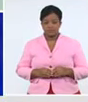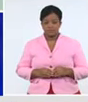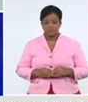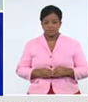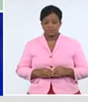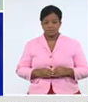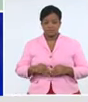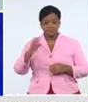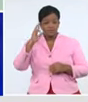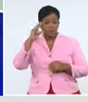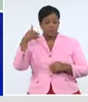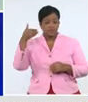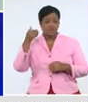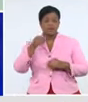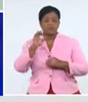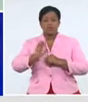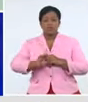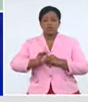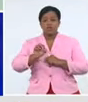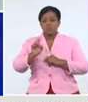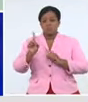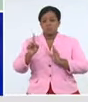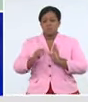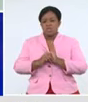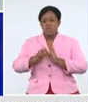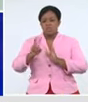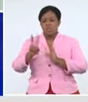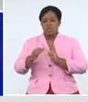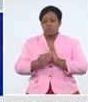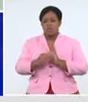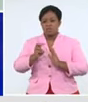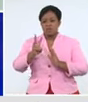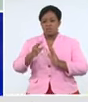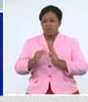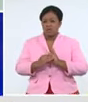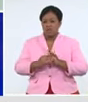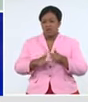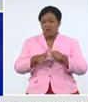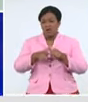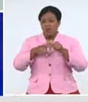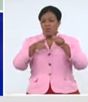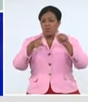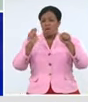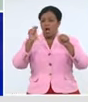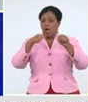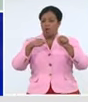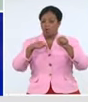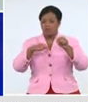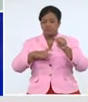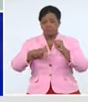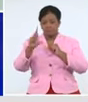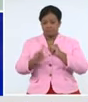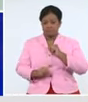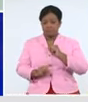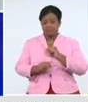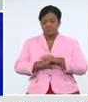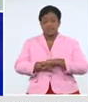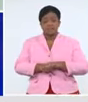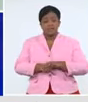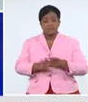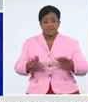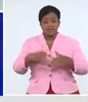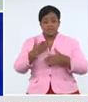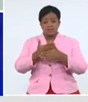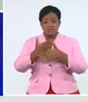de 3.000, que en algunas ocasiones tuvieron algunas provincias de nuestro país. Y ya Santiago